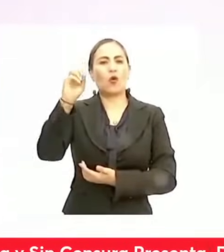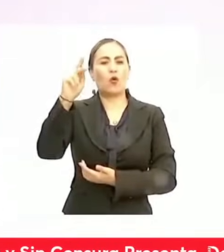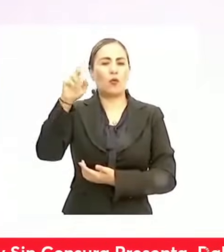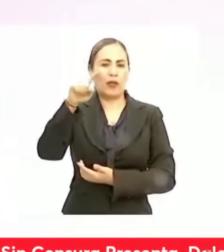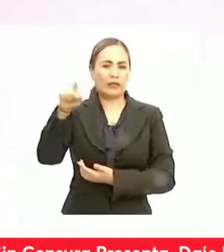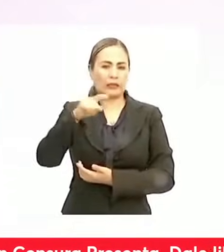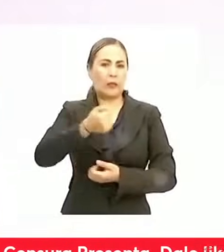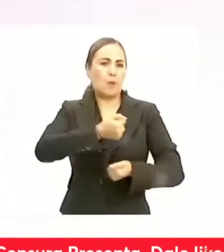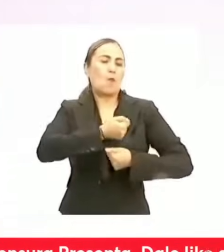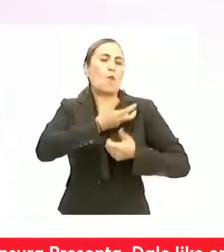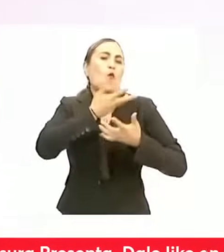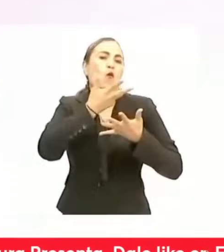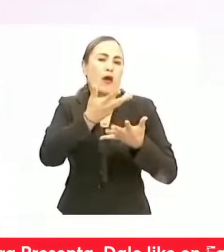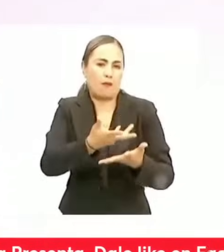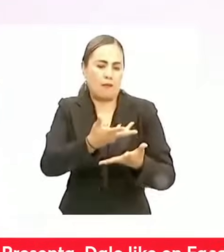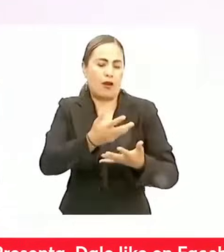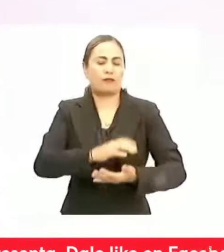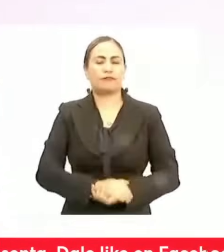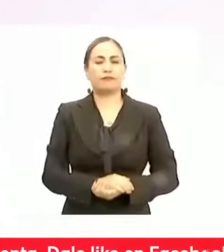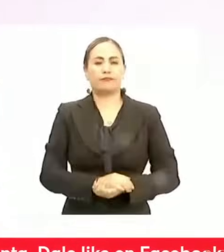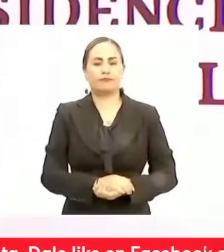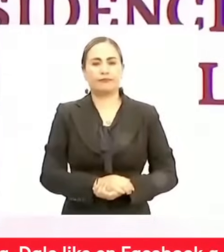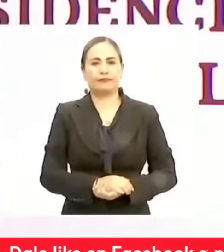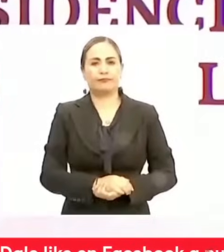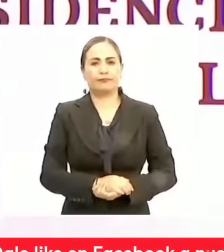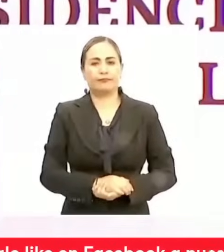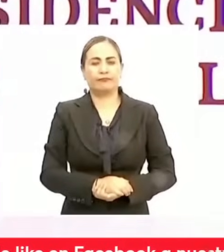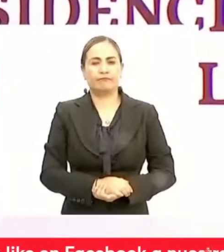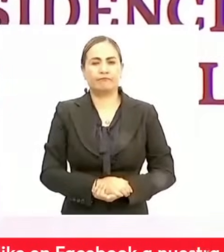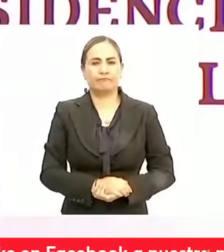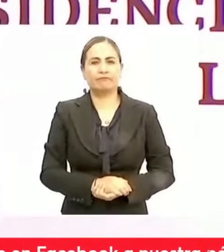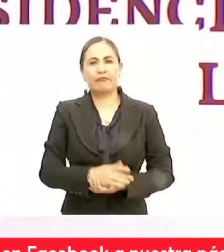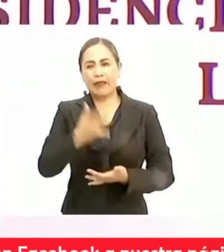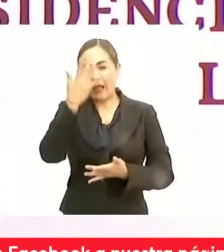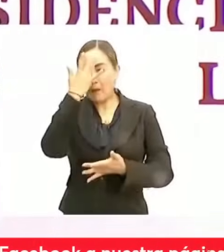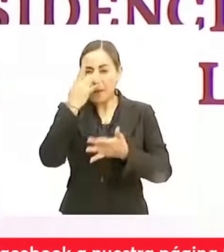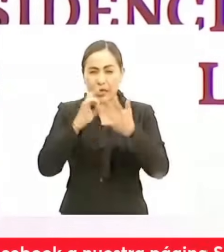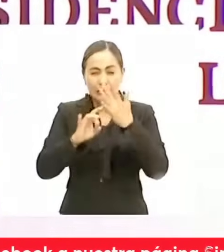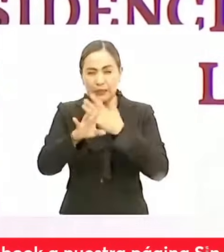Aunque lo menos místico y más real